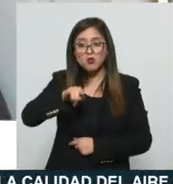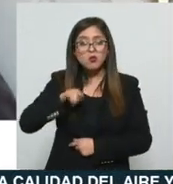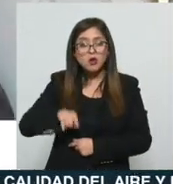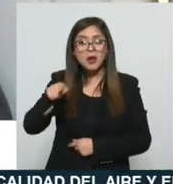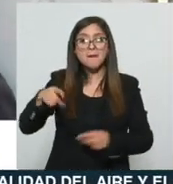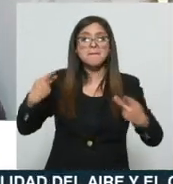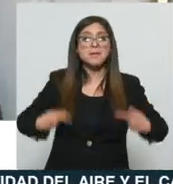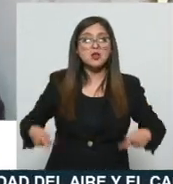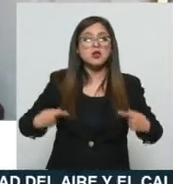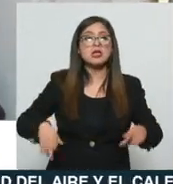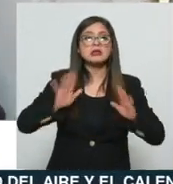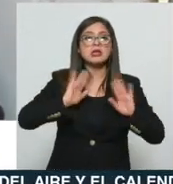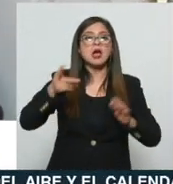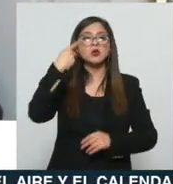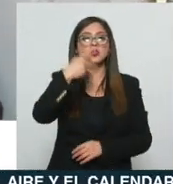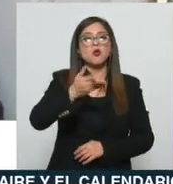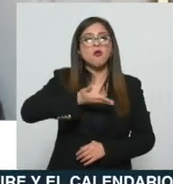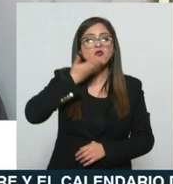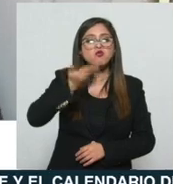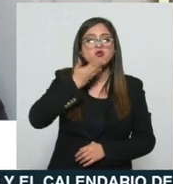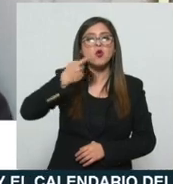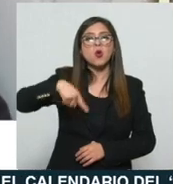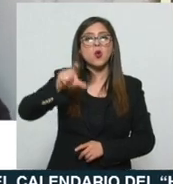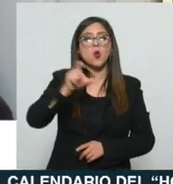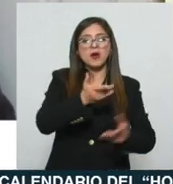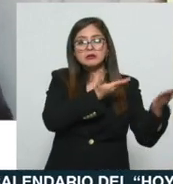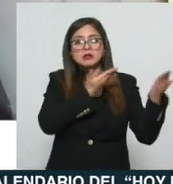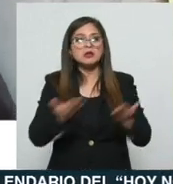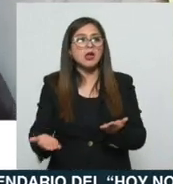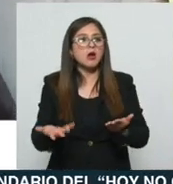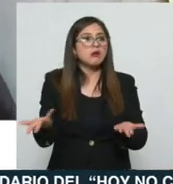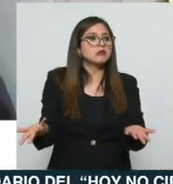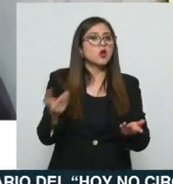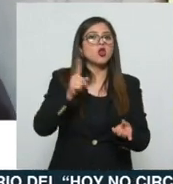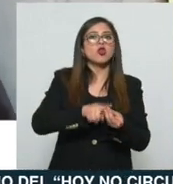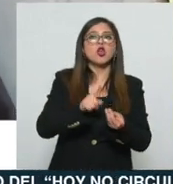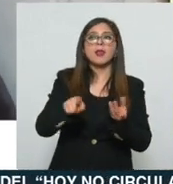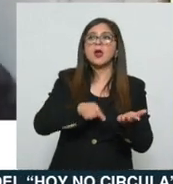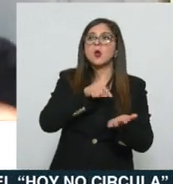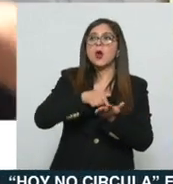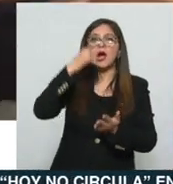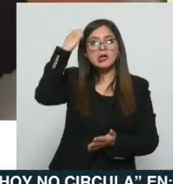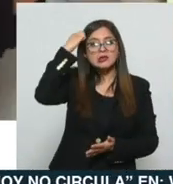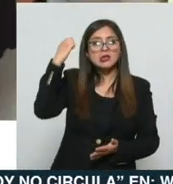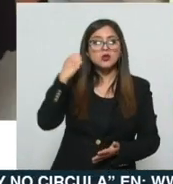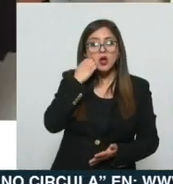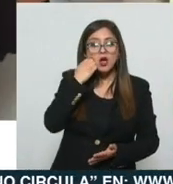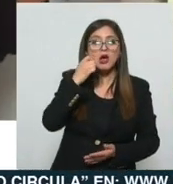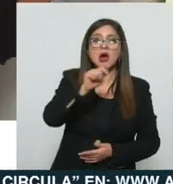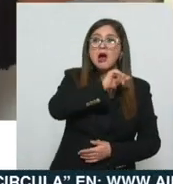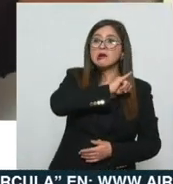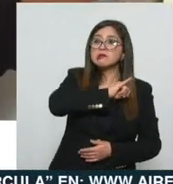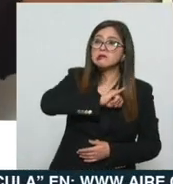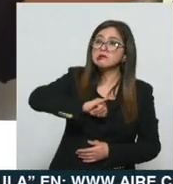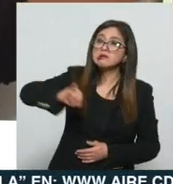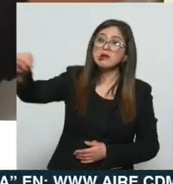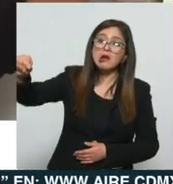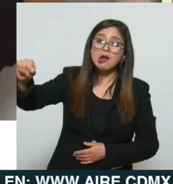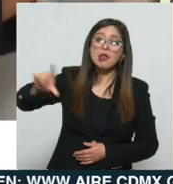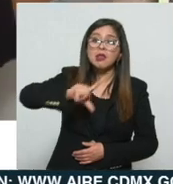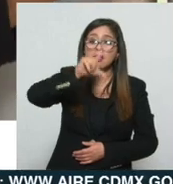ya más o menos tienen una rutina de llegar, no encuentran lugar. Entonces lo tienen que estacionar por allá, por otro lado, y